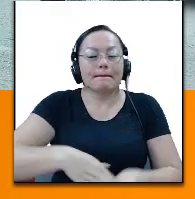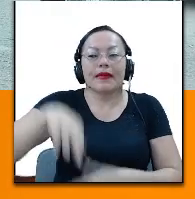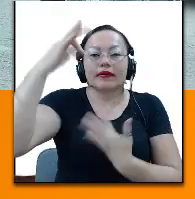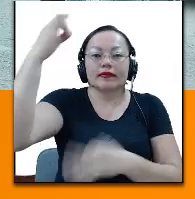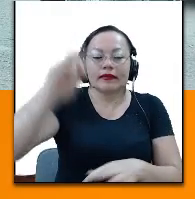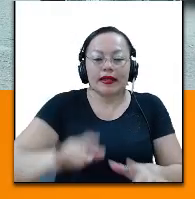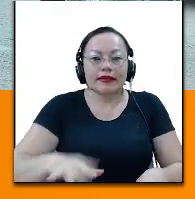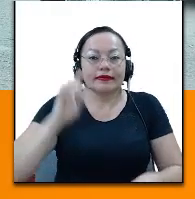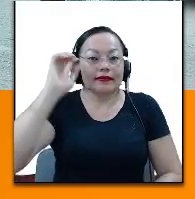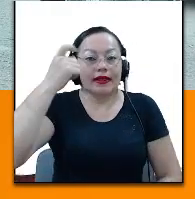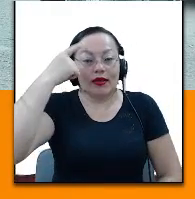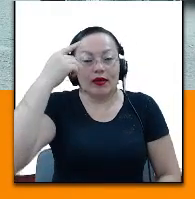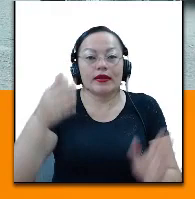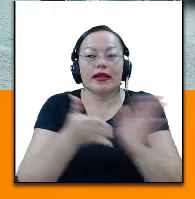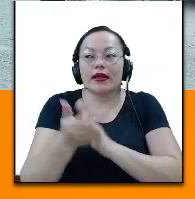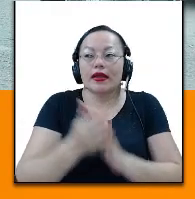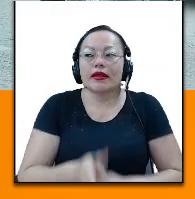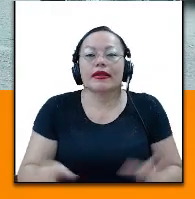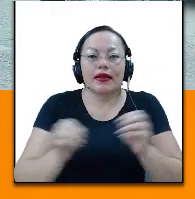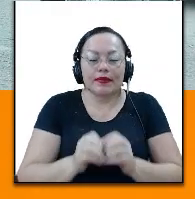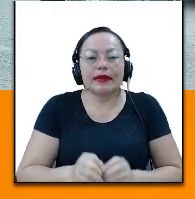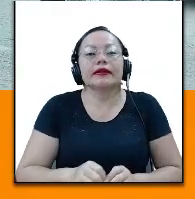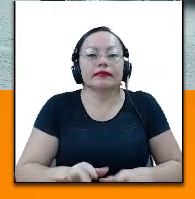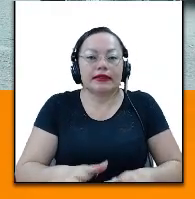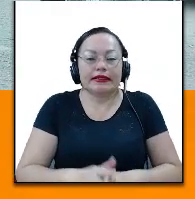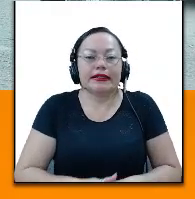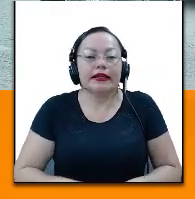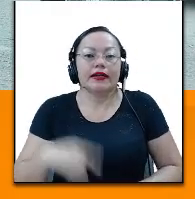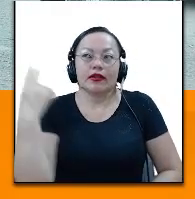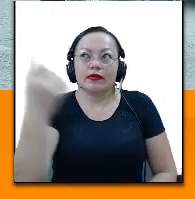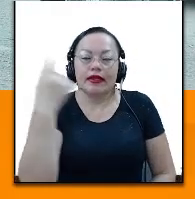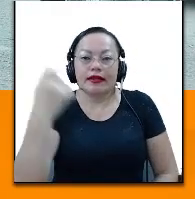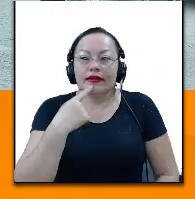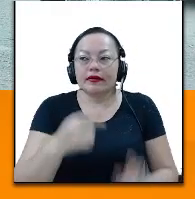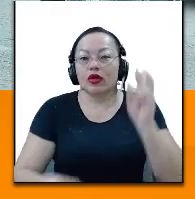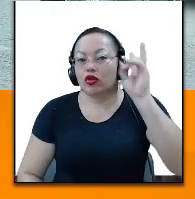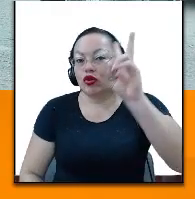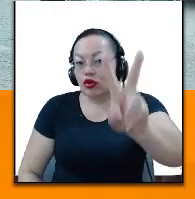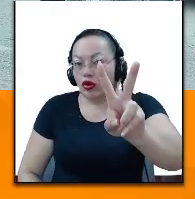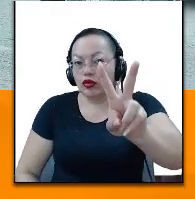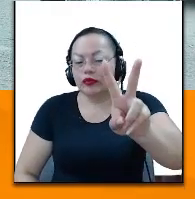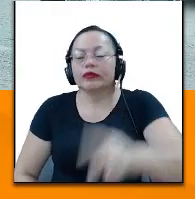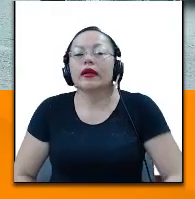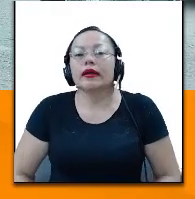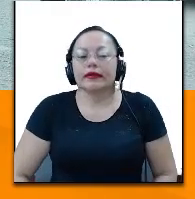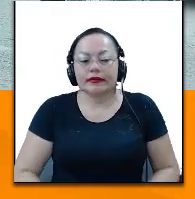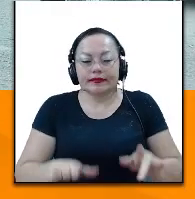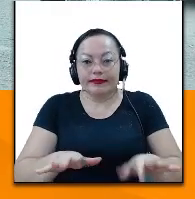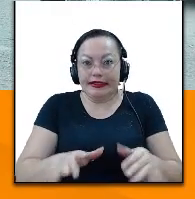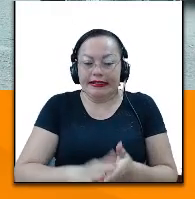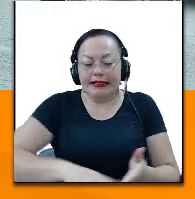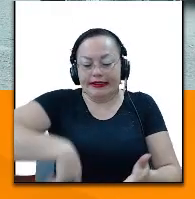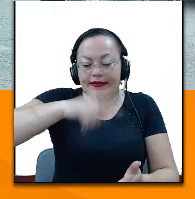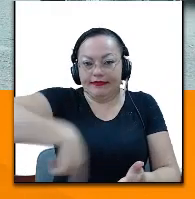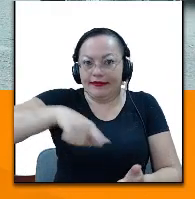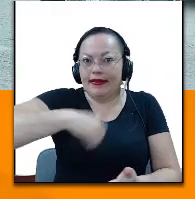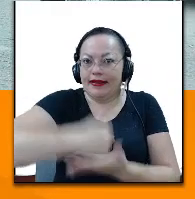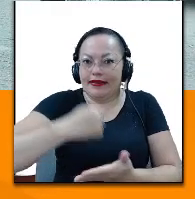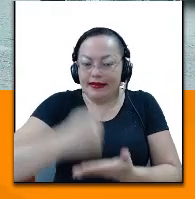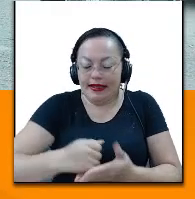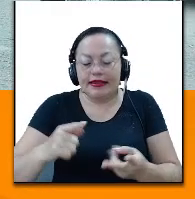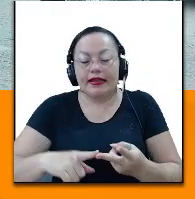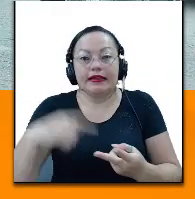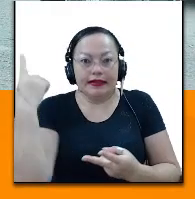la Secretaría de Gobierno y la firma del Secretario General. Es decir, son dos, la firma del secretario y la firma de la Secretaría de